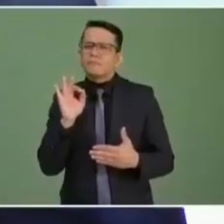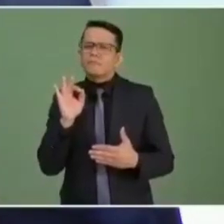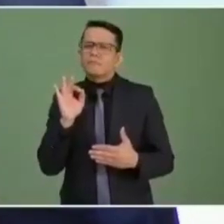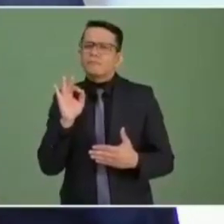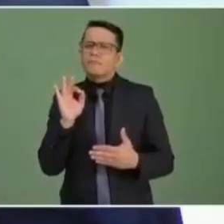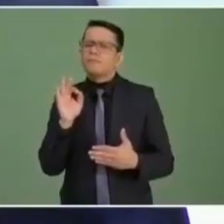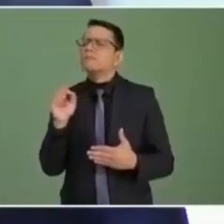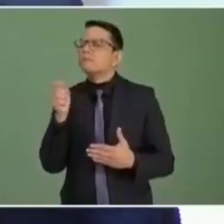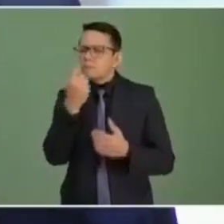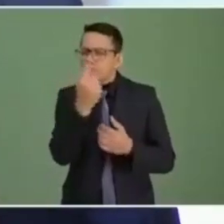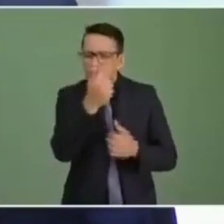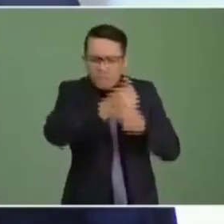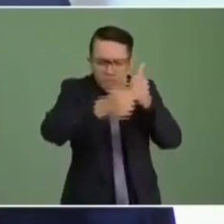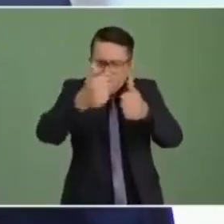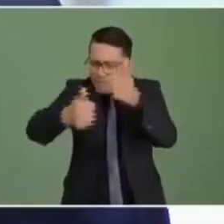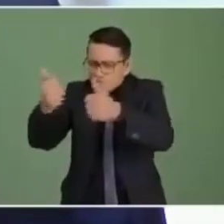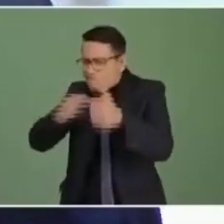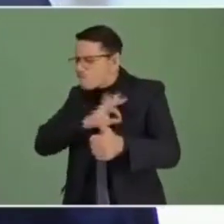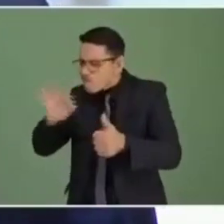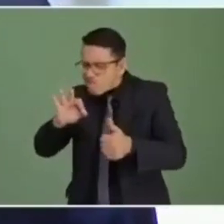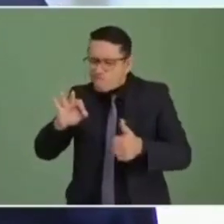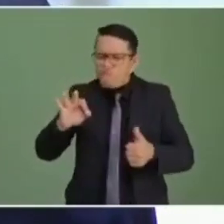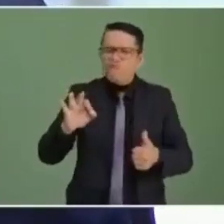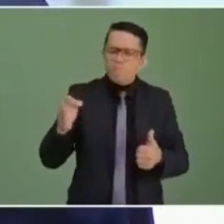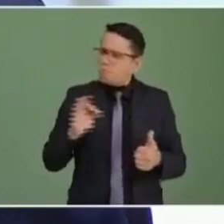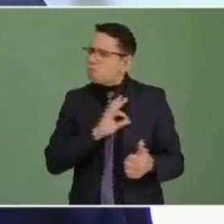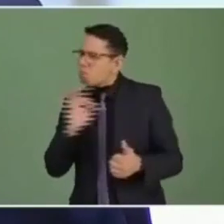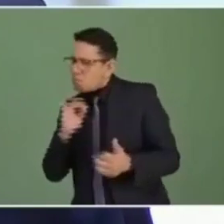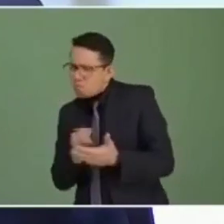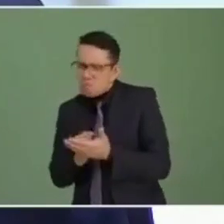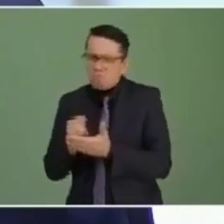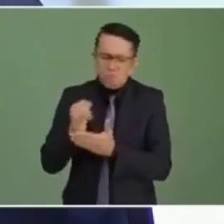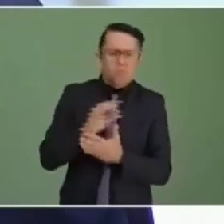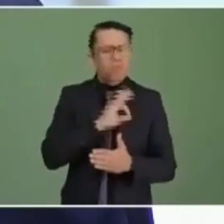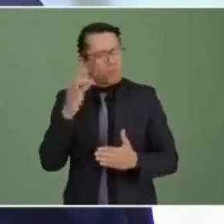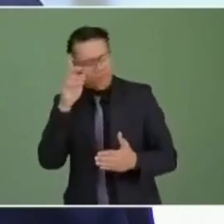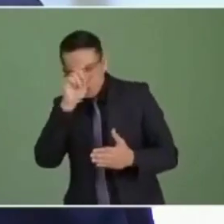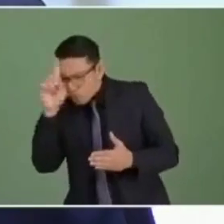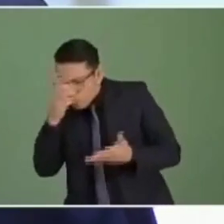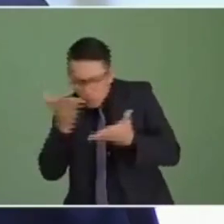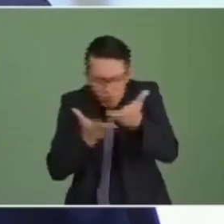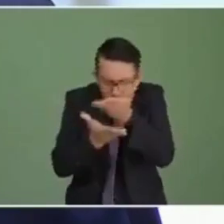los ciudadanos puedan exigir que se lleven a cabo consultas